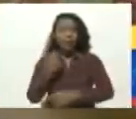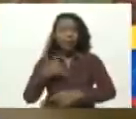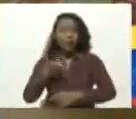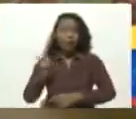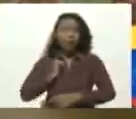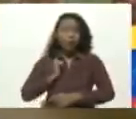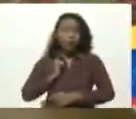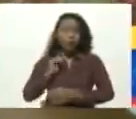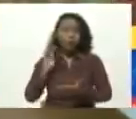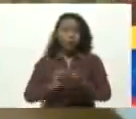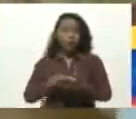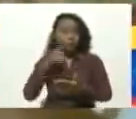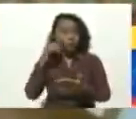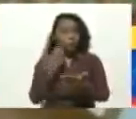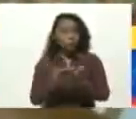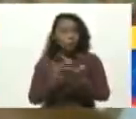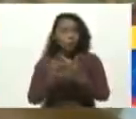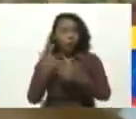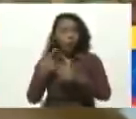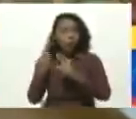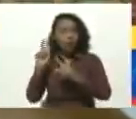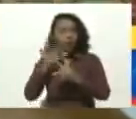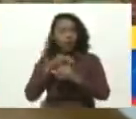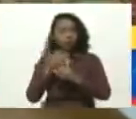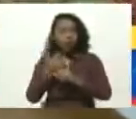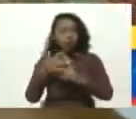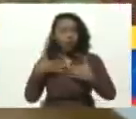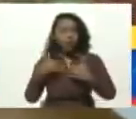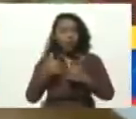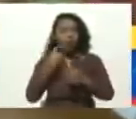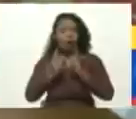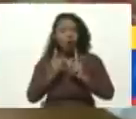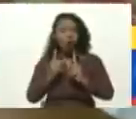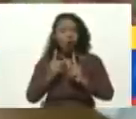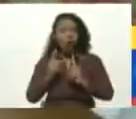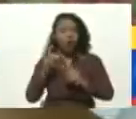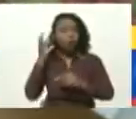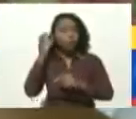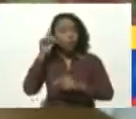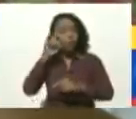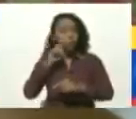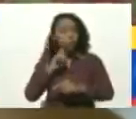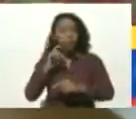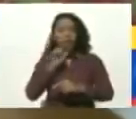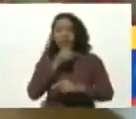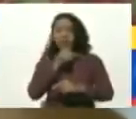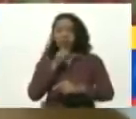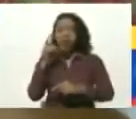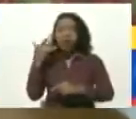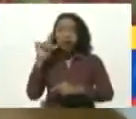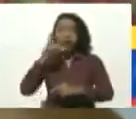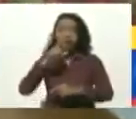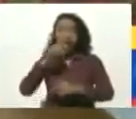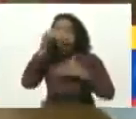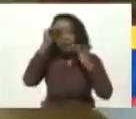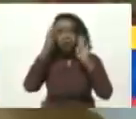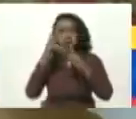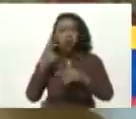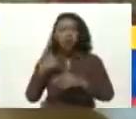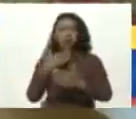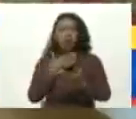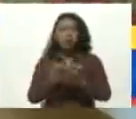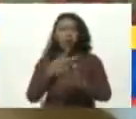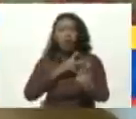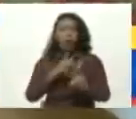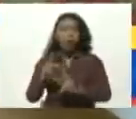supuesto, también para verificar otras situaciones de salud, algunas mujeres embarazadas, adultos mayores que necesitan también de una atención, y gracias a los programas